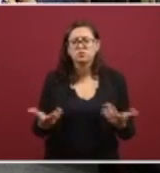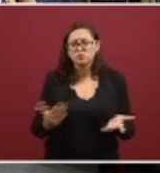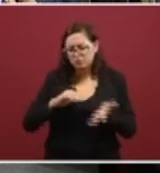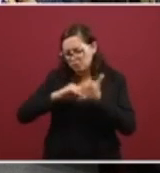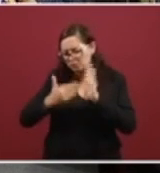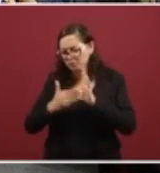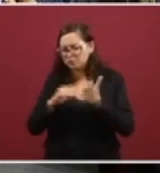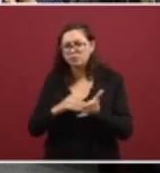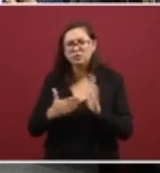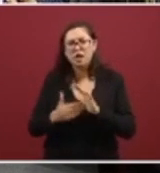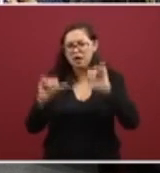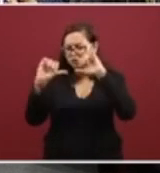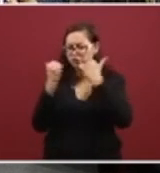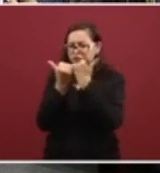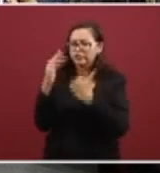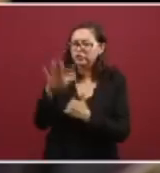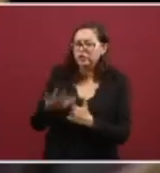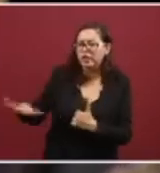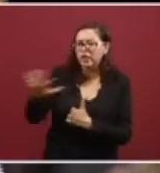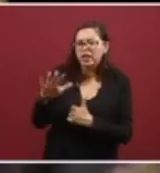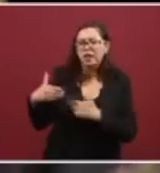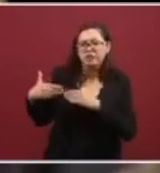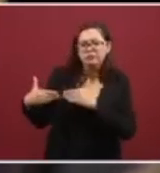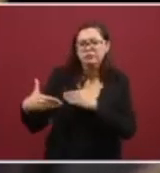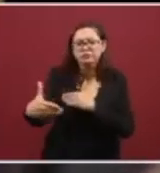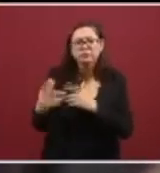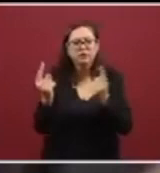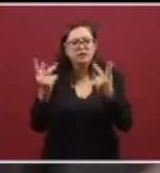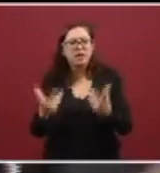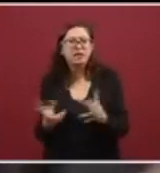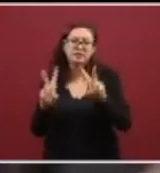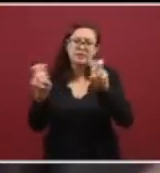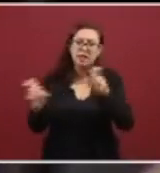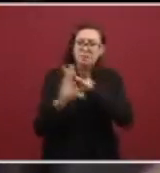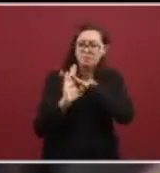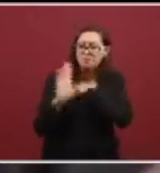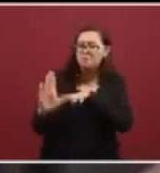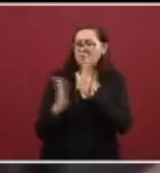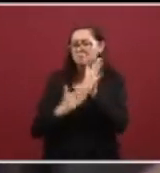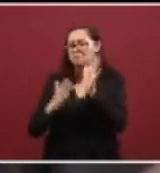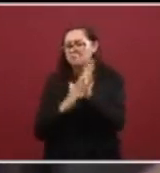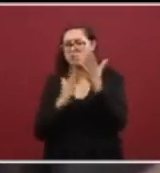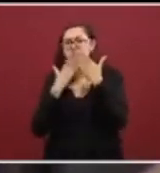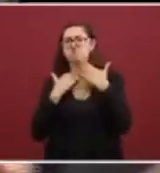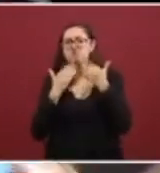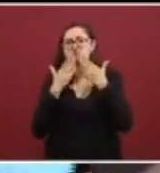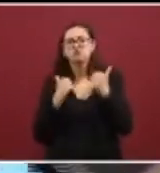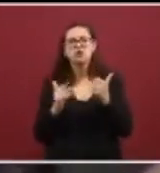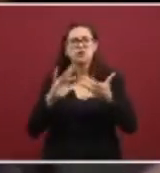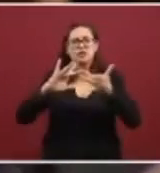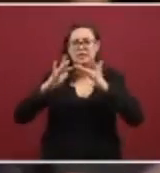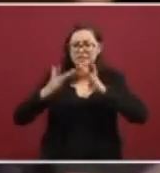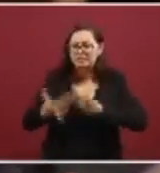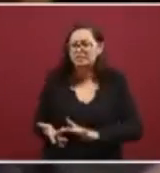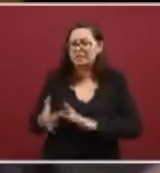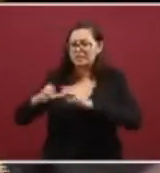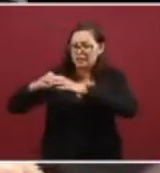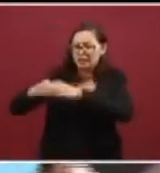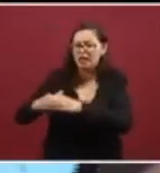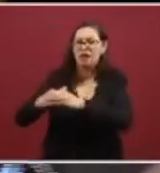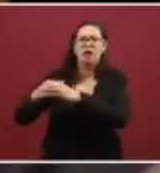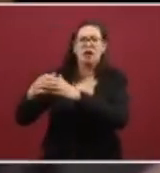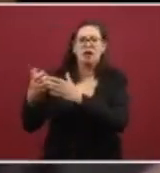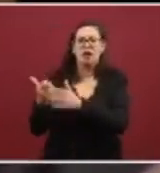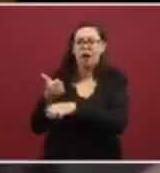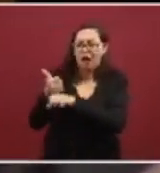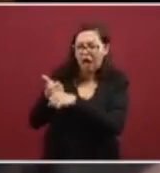civil? Han sido muy importantes a lo largo de décadas de migración sin documentos, todas estas redes de pastorales, los